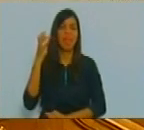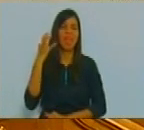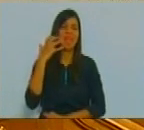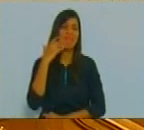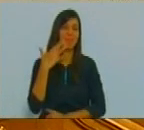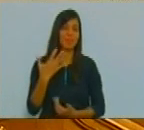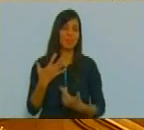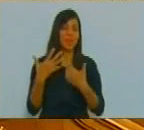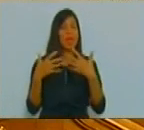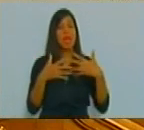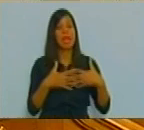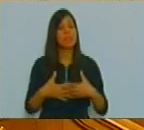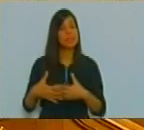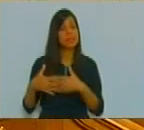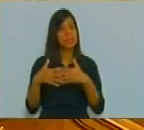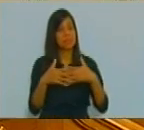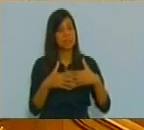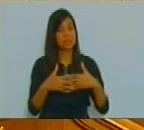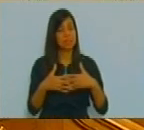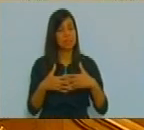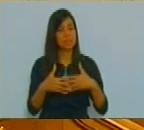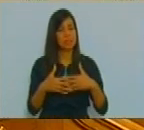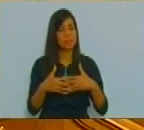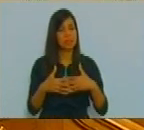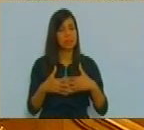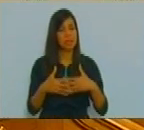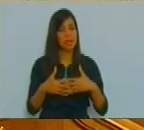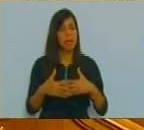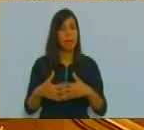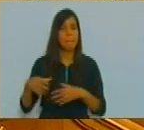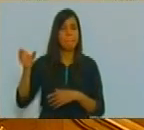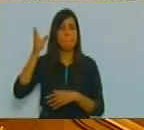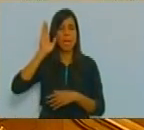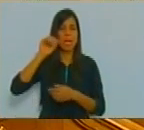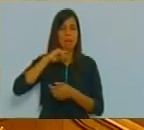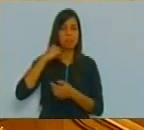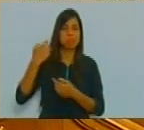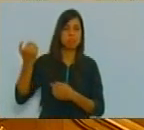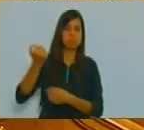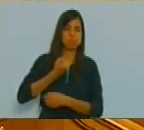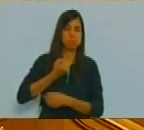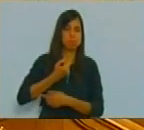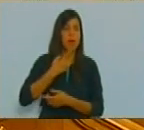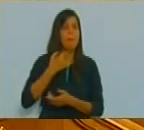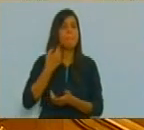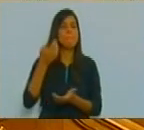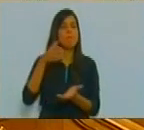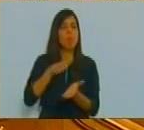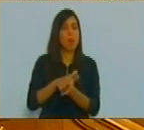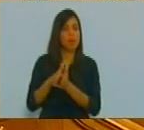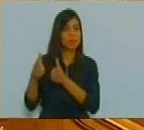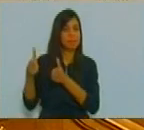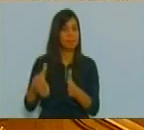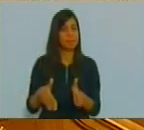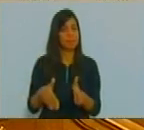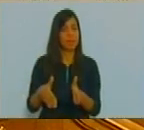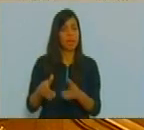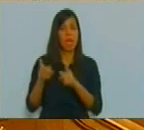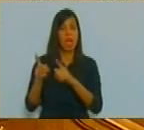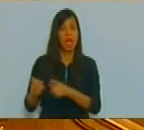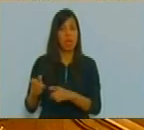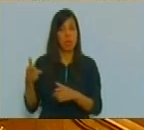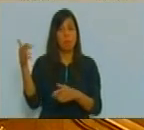eeuu de norteamérica tiene pena de muerte tiene una las tasas más altas de homicidios